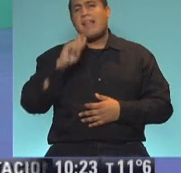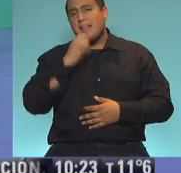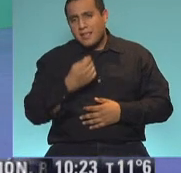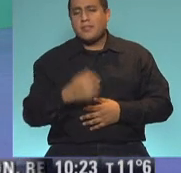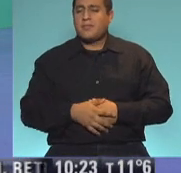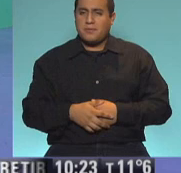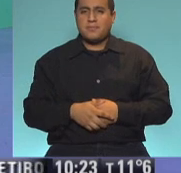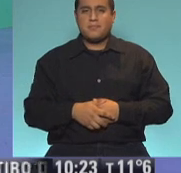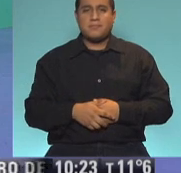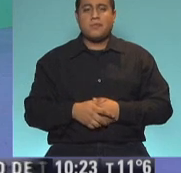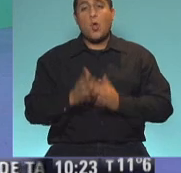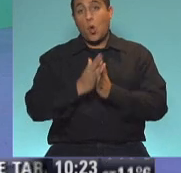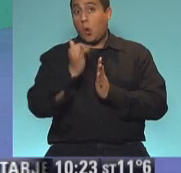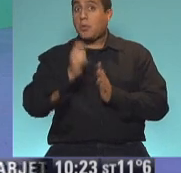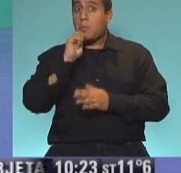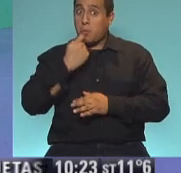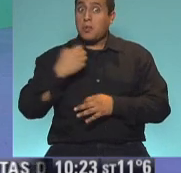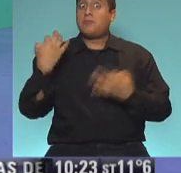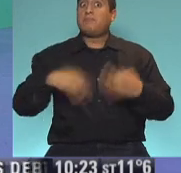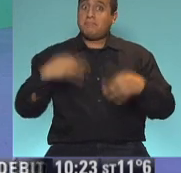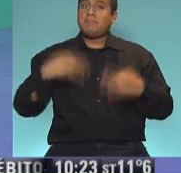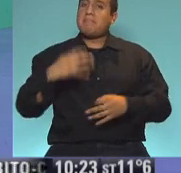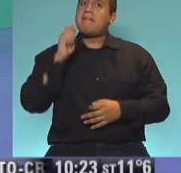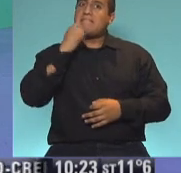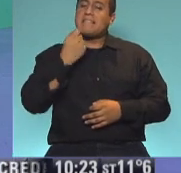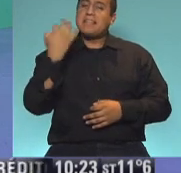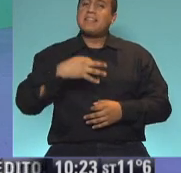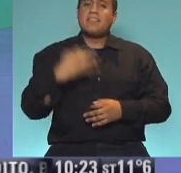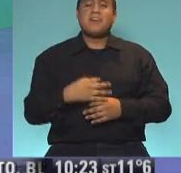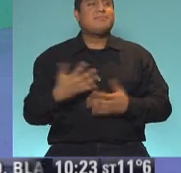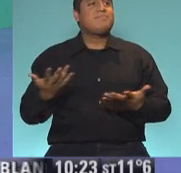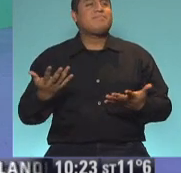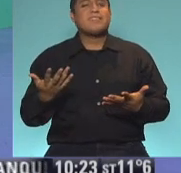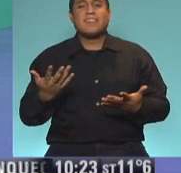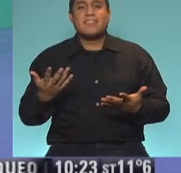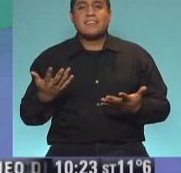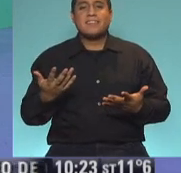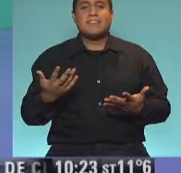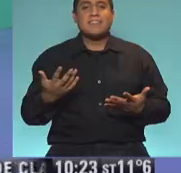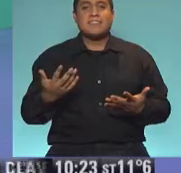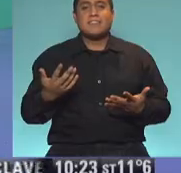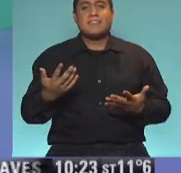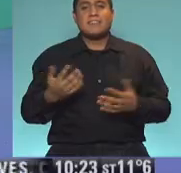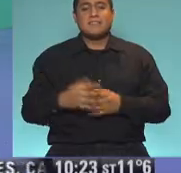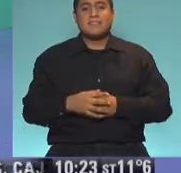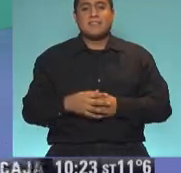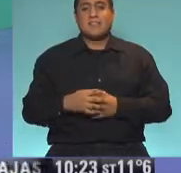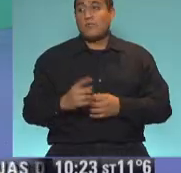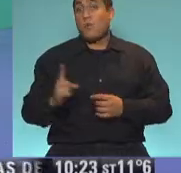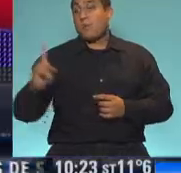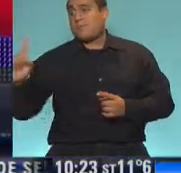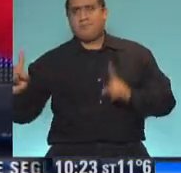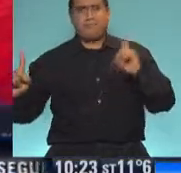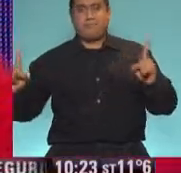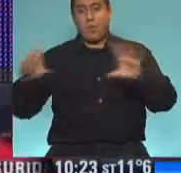¡Qué hermoso! Hermoso cuento, ¿no? Sí, re lindo, lindo cuento. Lindo cuento para que dos personas que están una en una punta y otra en